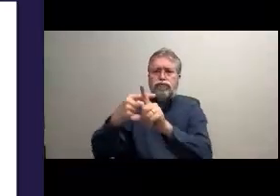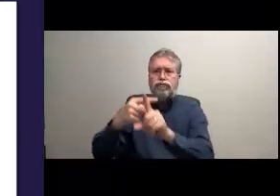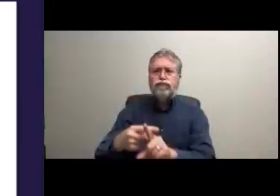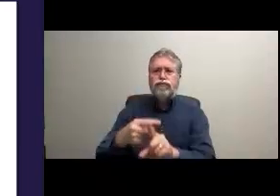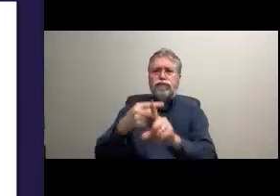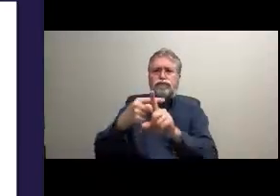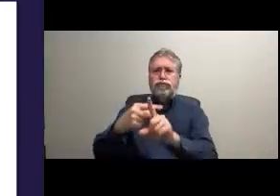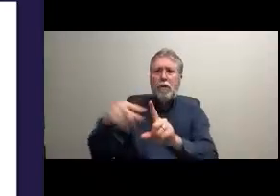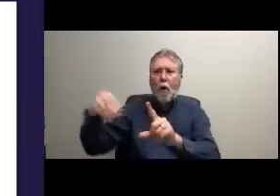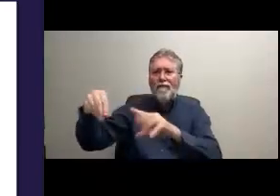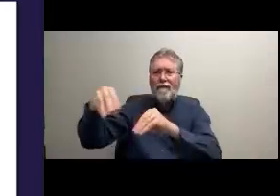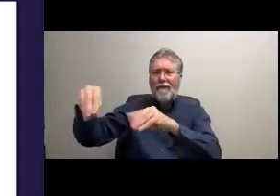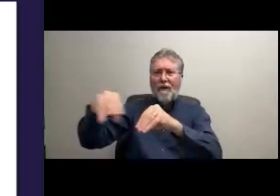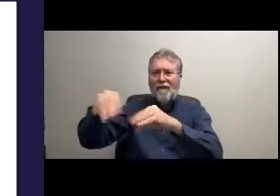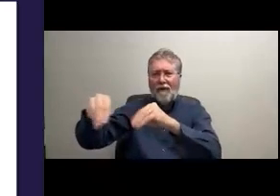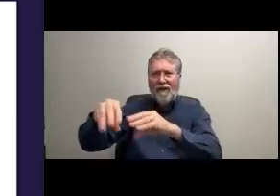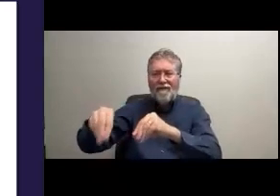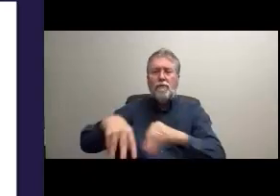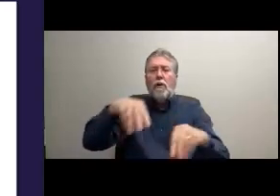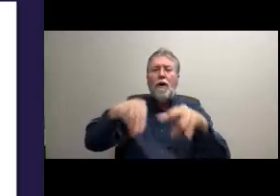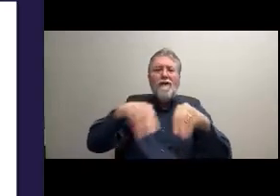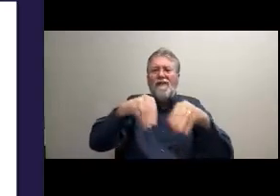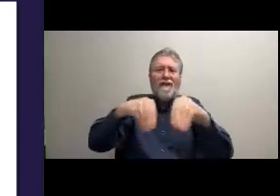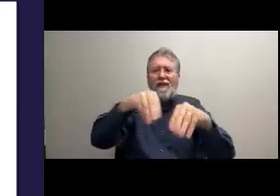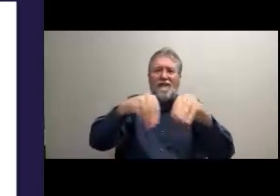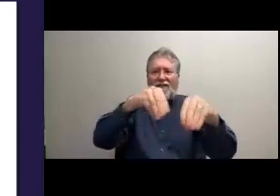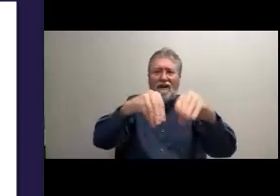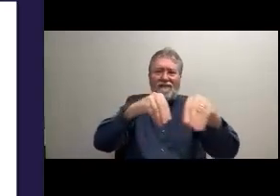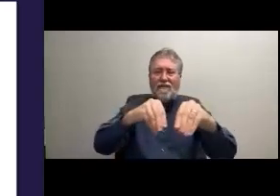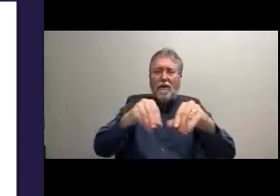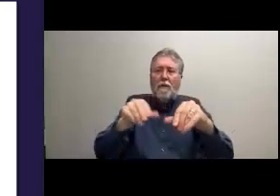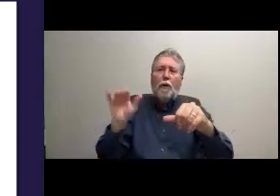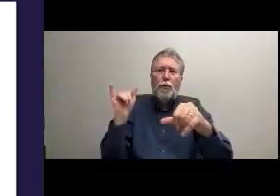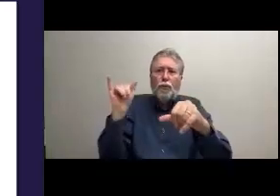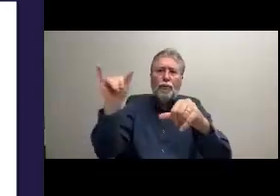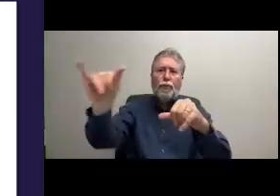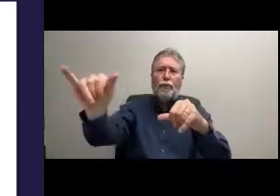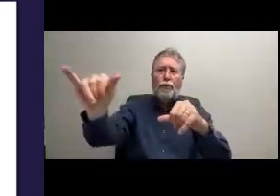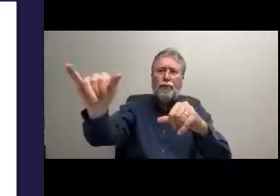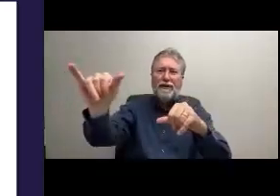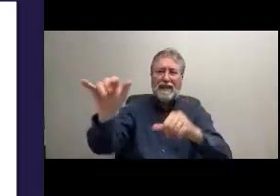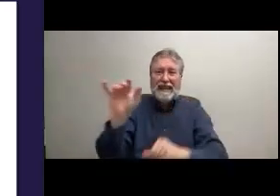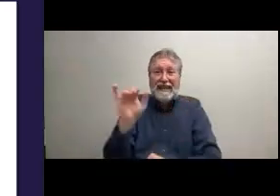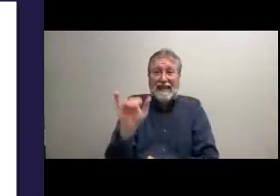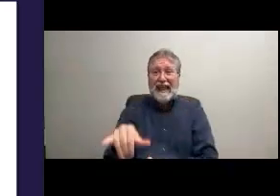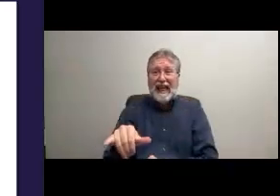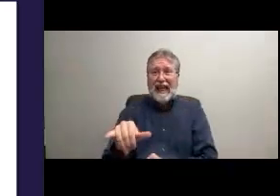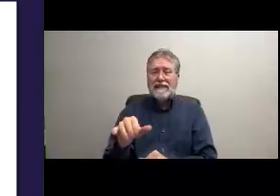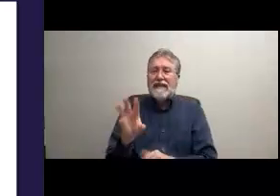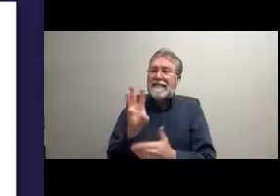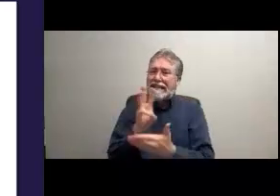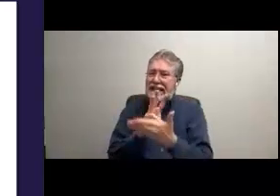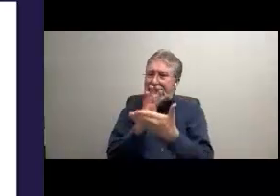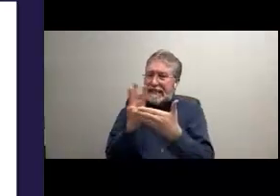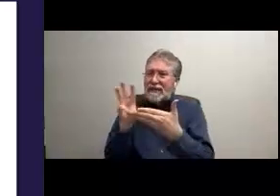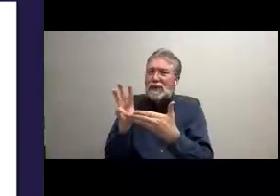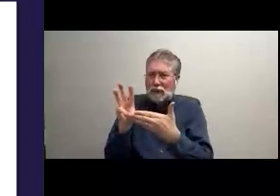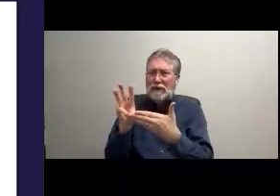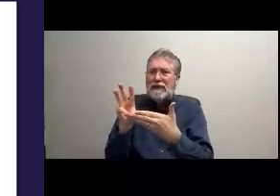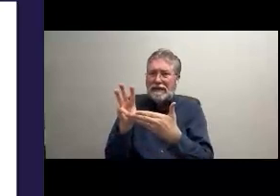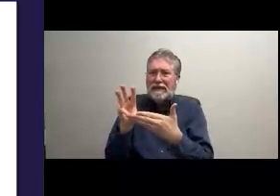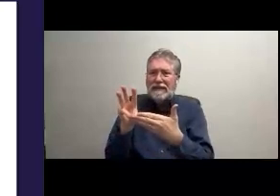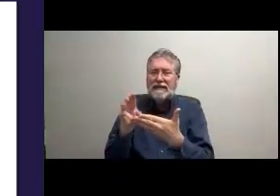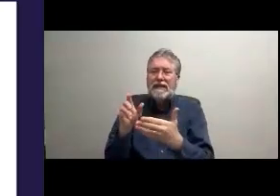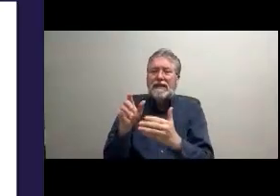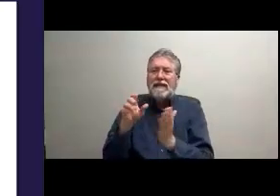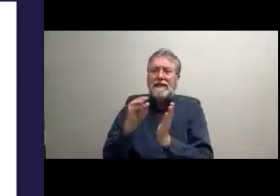barrios y zonas que están perdiendo electricidad al mismo tiempo y por un largo periodo. Esto en realidad son 6 semanas de datos,